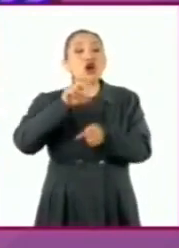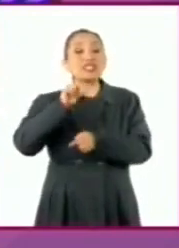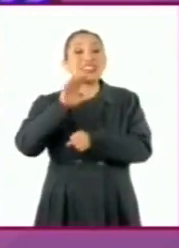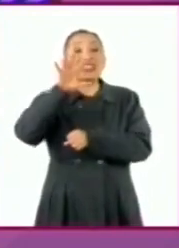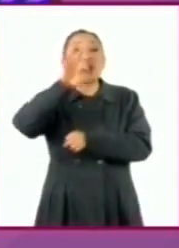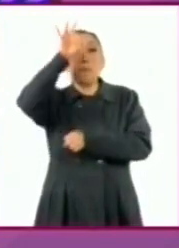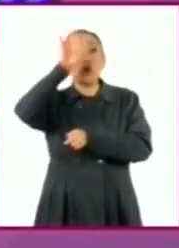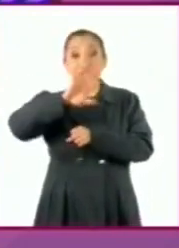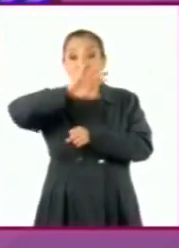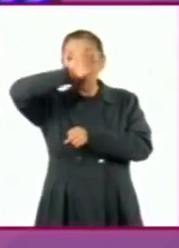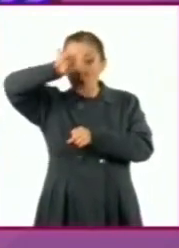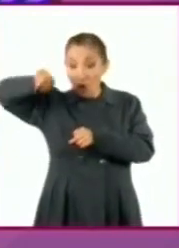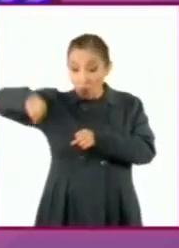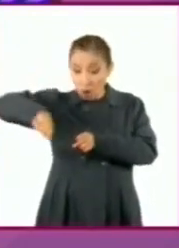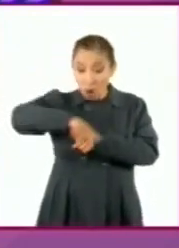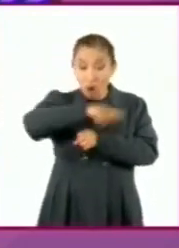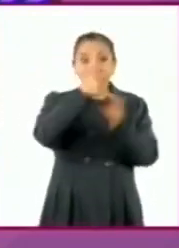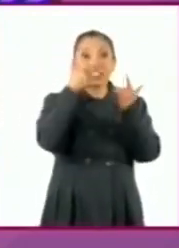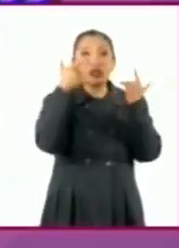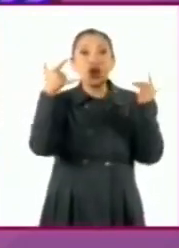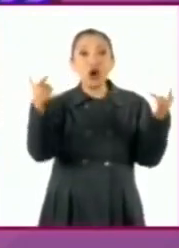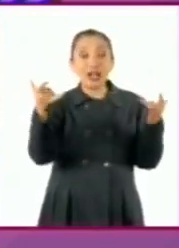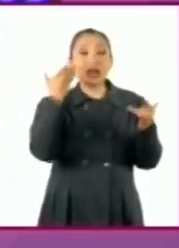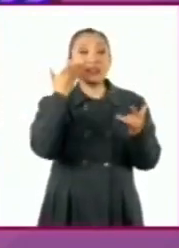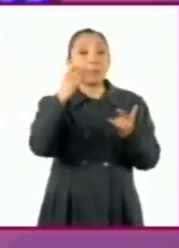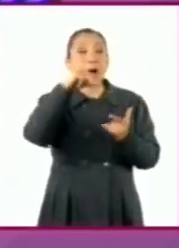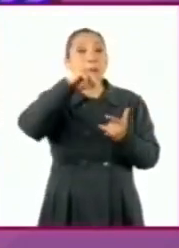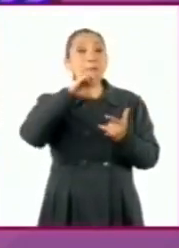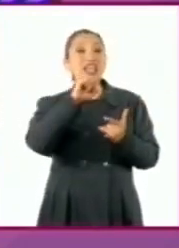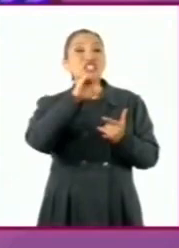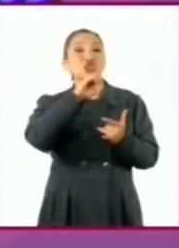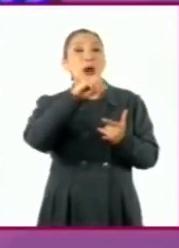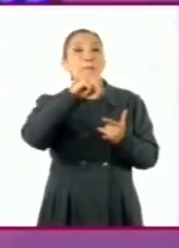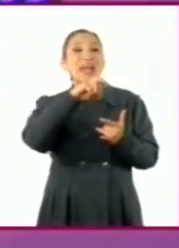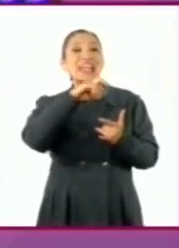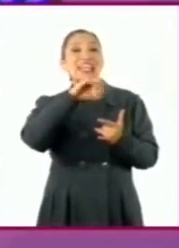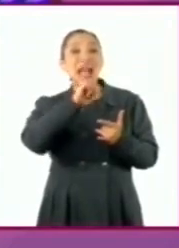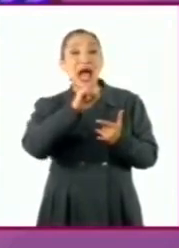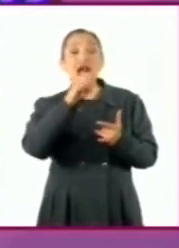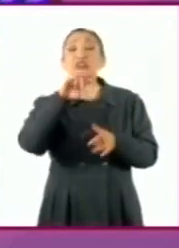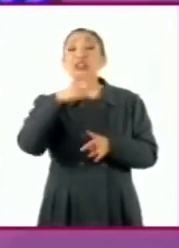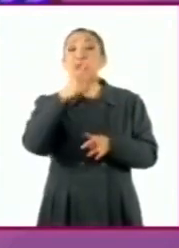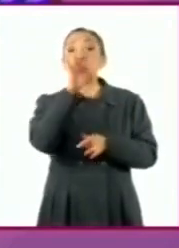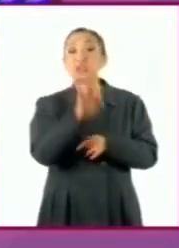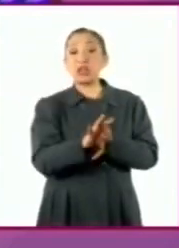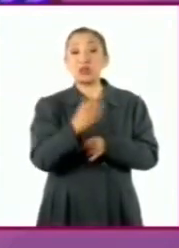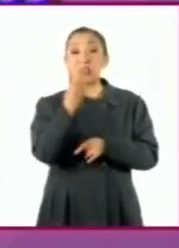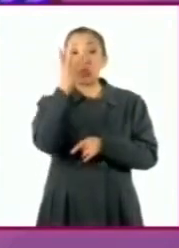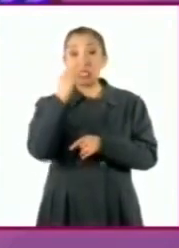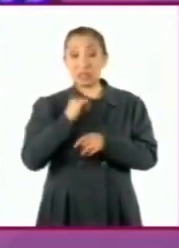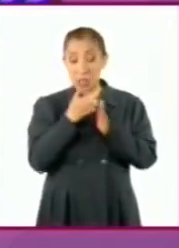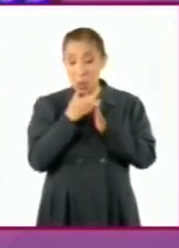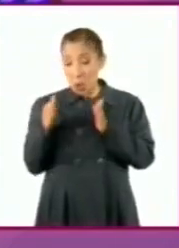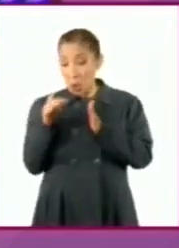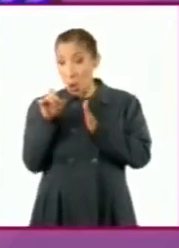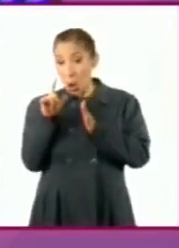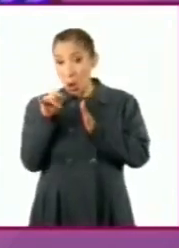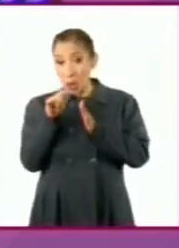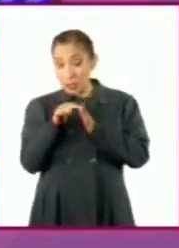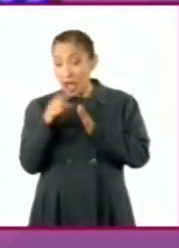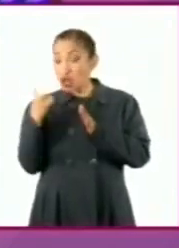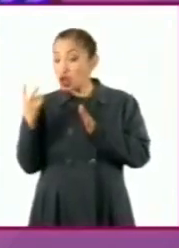establecimiento a lo largo del territorio, una cosa tenemos clara. El Homo sapiens sapiens, es decir, el ser humano moderno, comenzó su